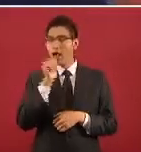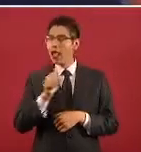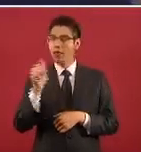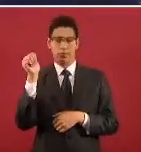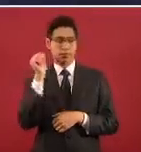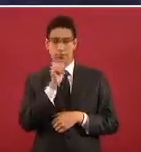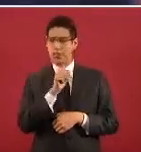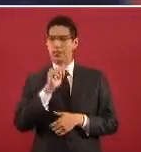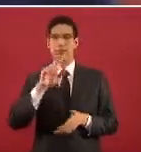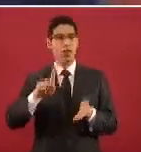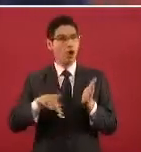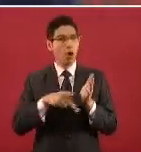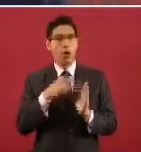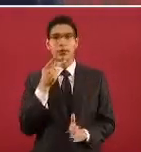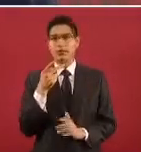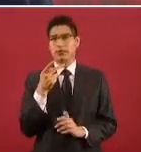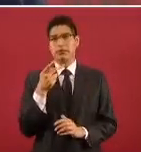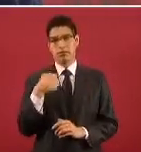ser muy